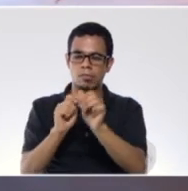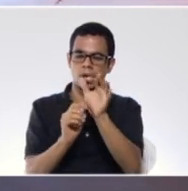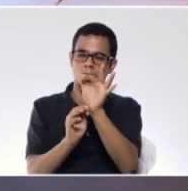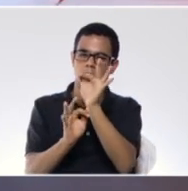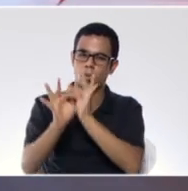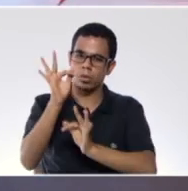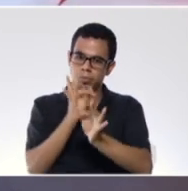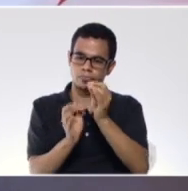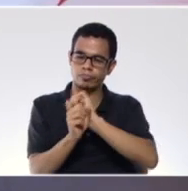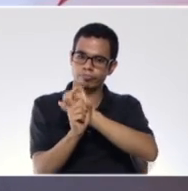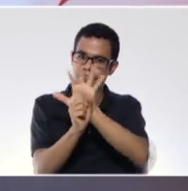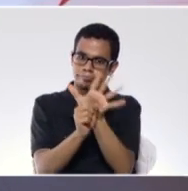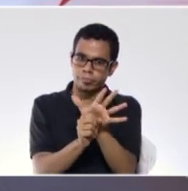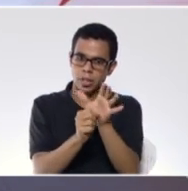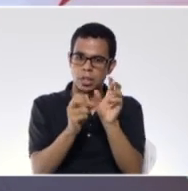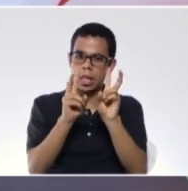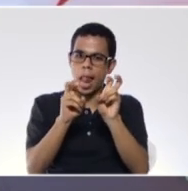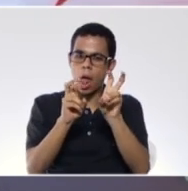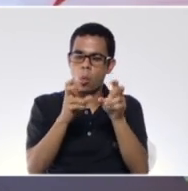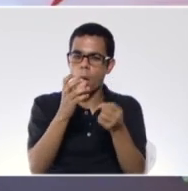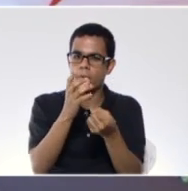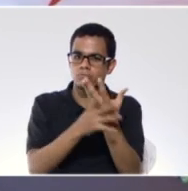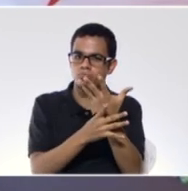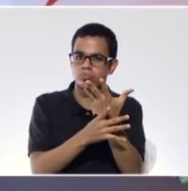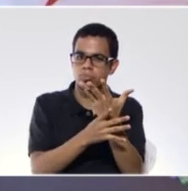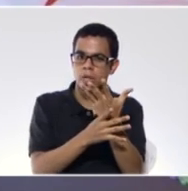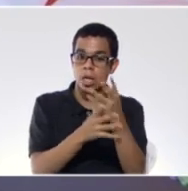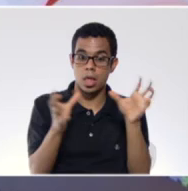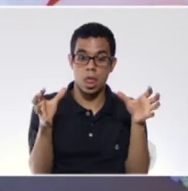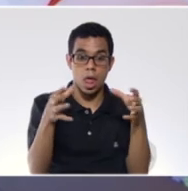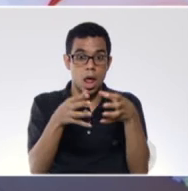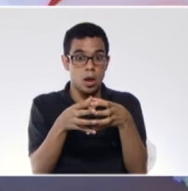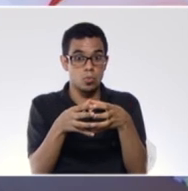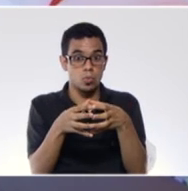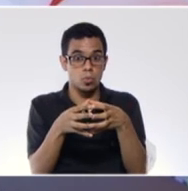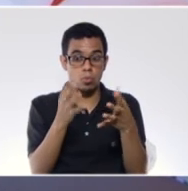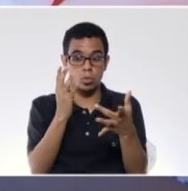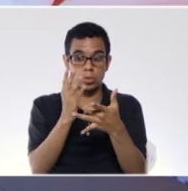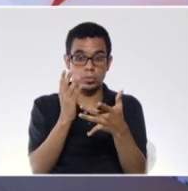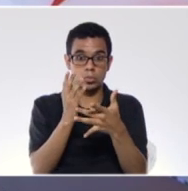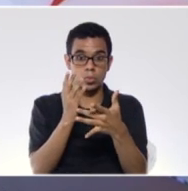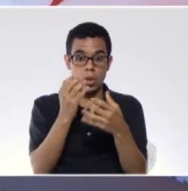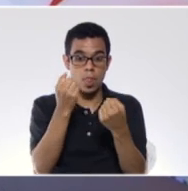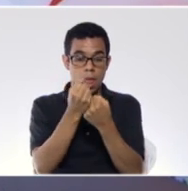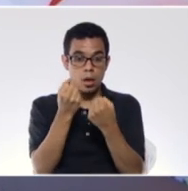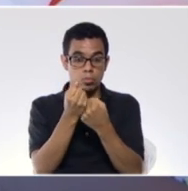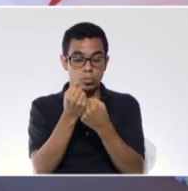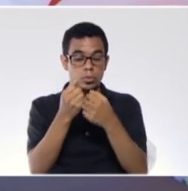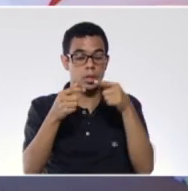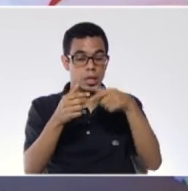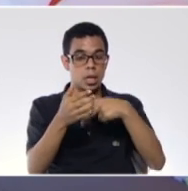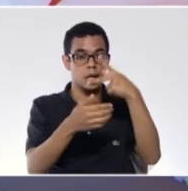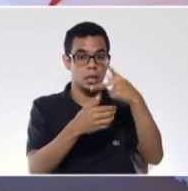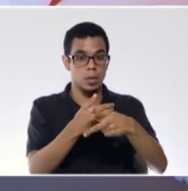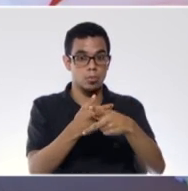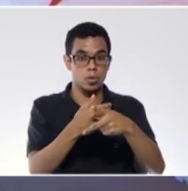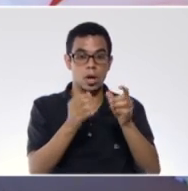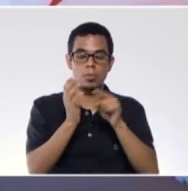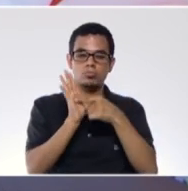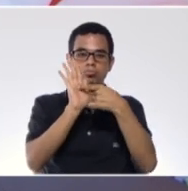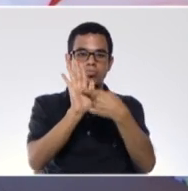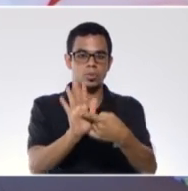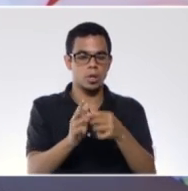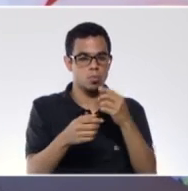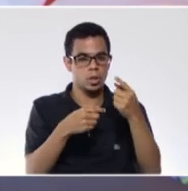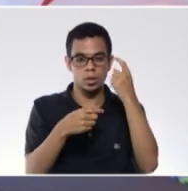variantes, así como lo está todo el equipo técnico y de producción tomando las medidas de bioseguridad para que este programa esté con ustedes diariamente. Claro